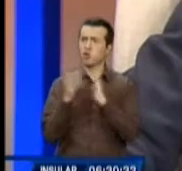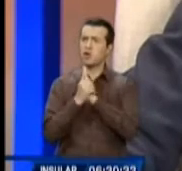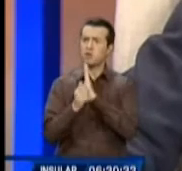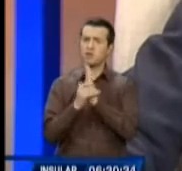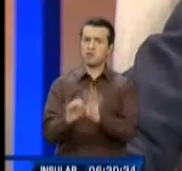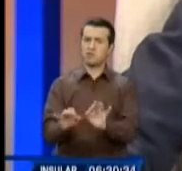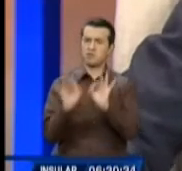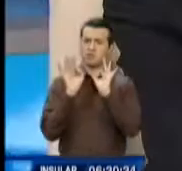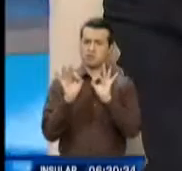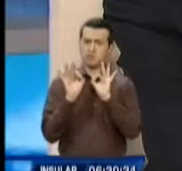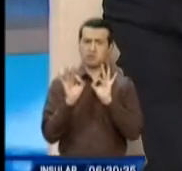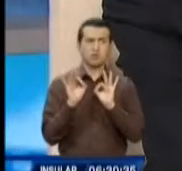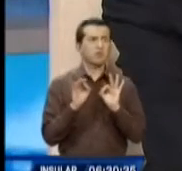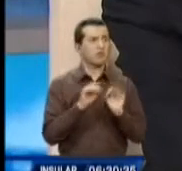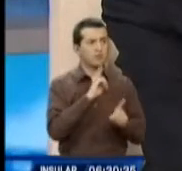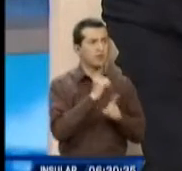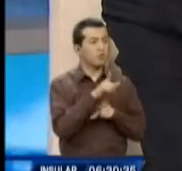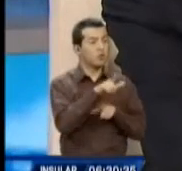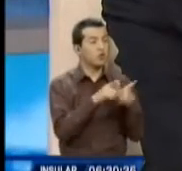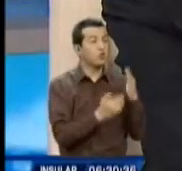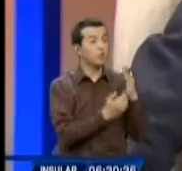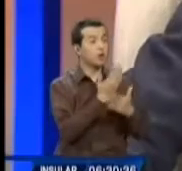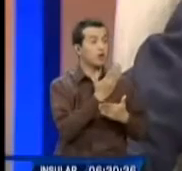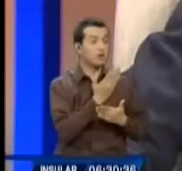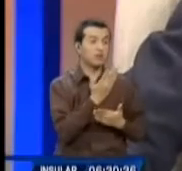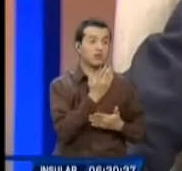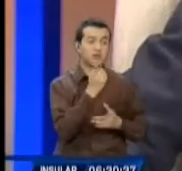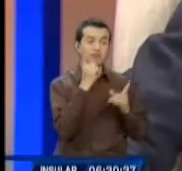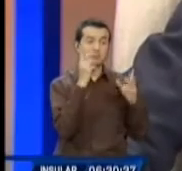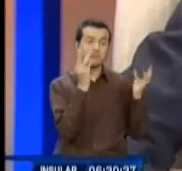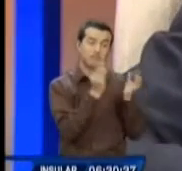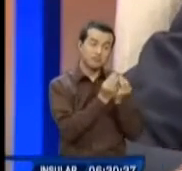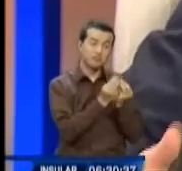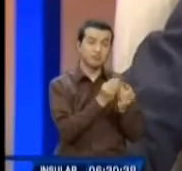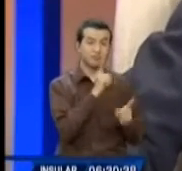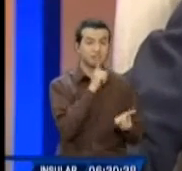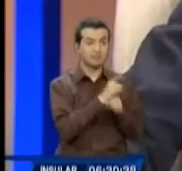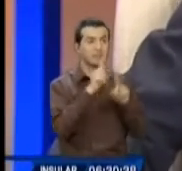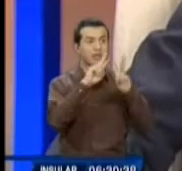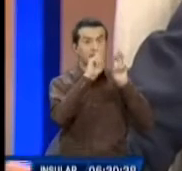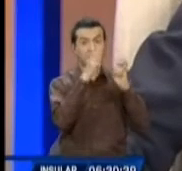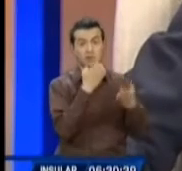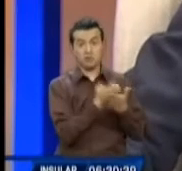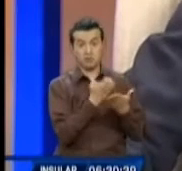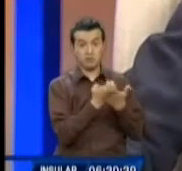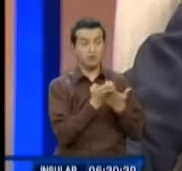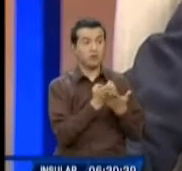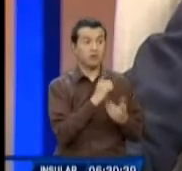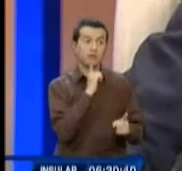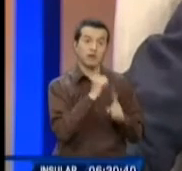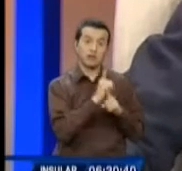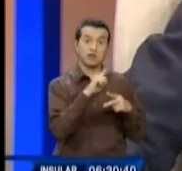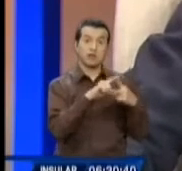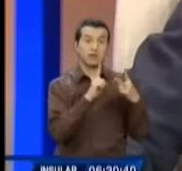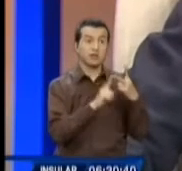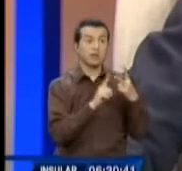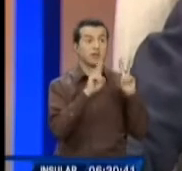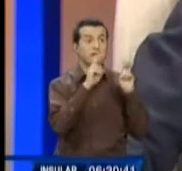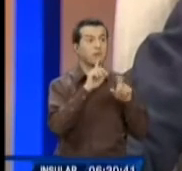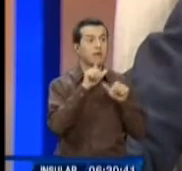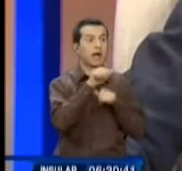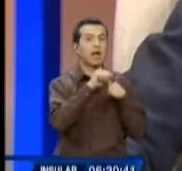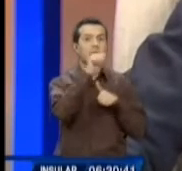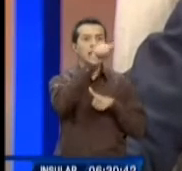talentosa. Buscar en semilleros. Sí, pero con muy pocas opciones, ¿no? Muchas veces por temas económicos, pero también muchas veces por temas geográficos.